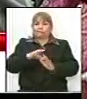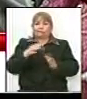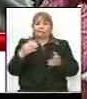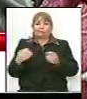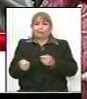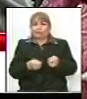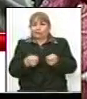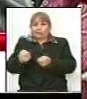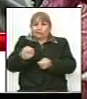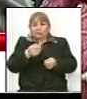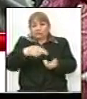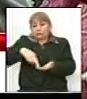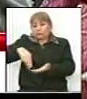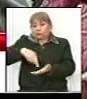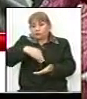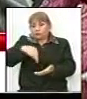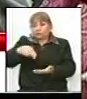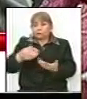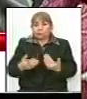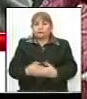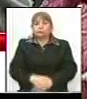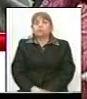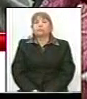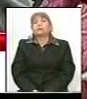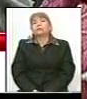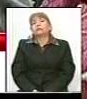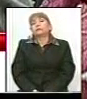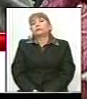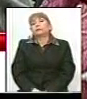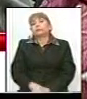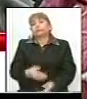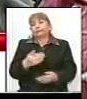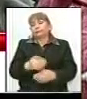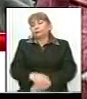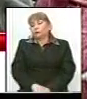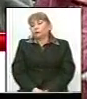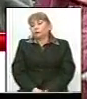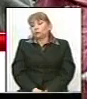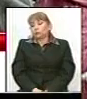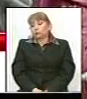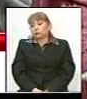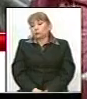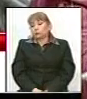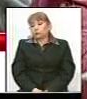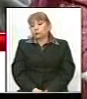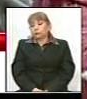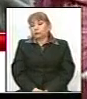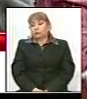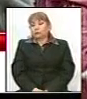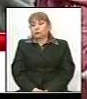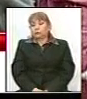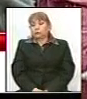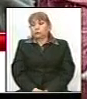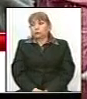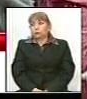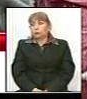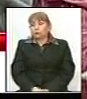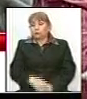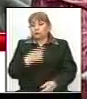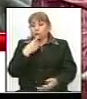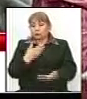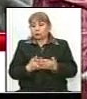multimorbilidad, porque también se van sumando las condiciones de enfermedad. La siguiente, por favor. Y justamente hace un